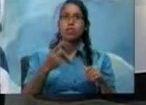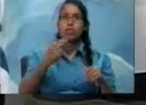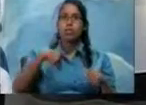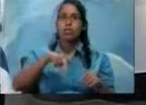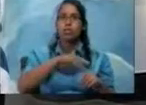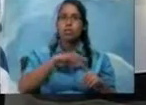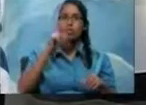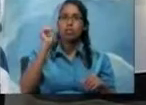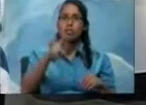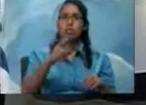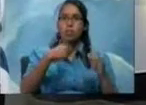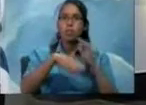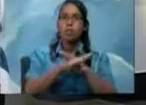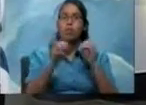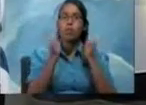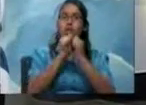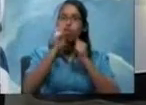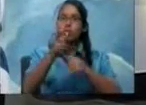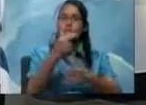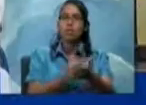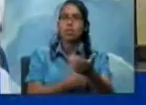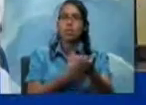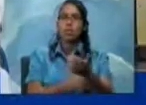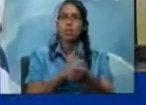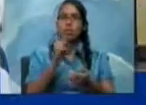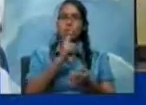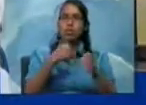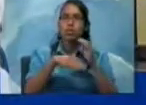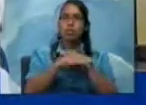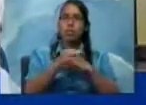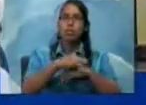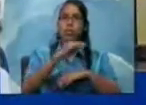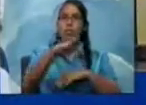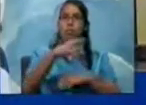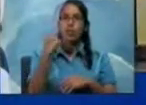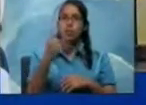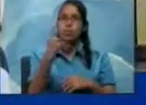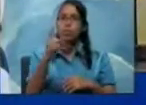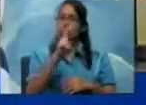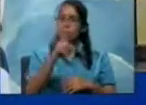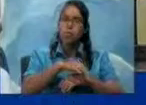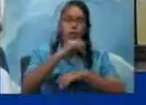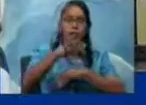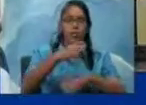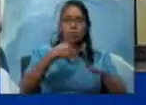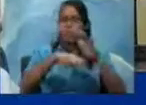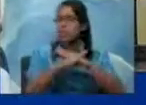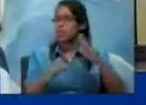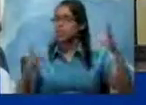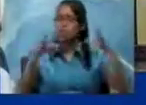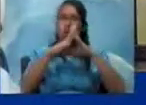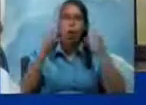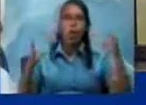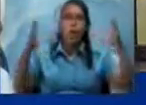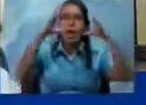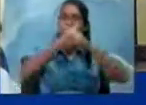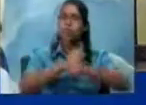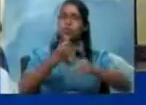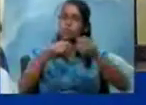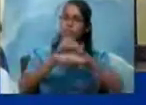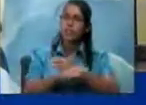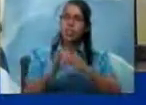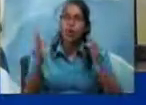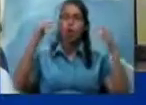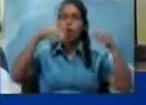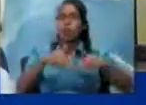también vamos contigo hermano Pedro no te vamos a dejar solo no vamos a dejar que pases toda la noche metió por ahí en un